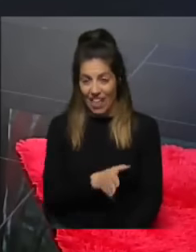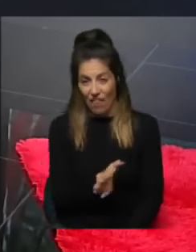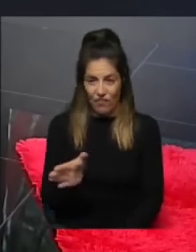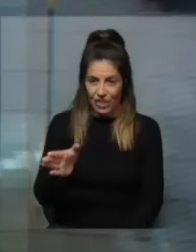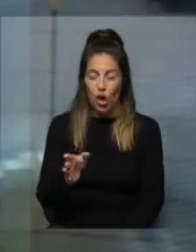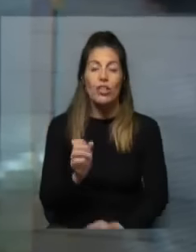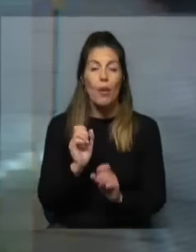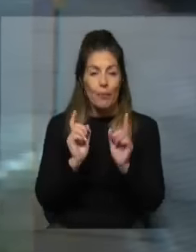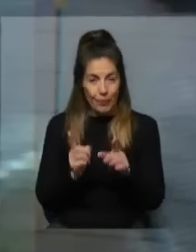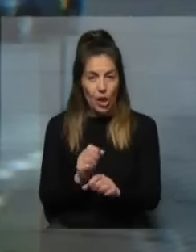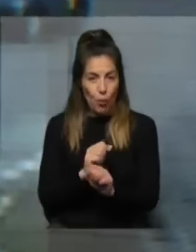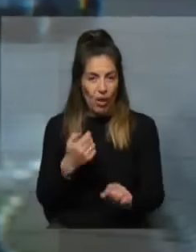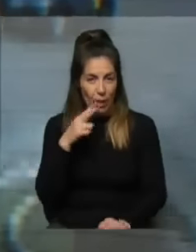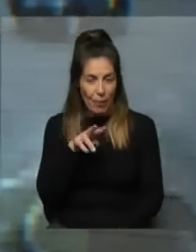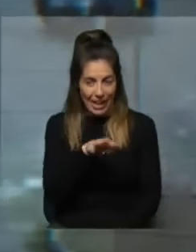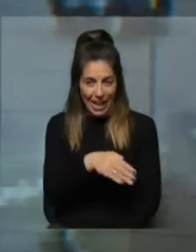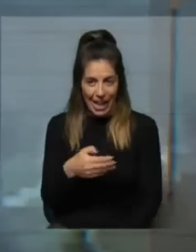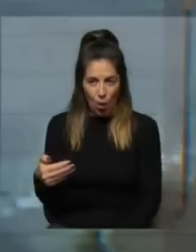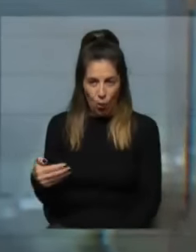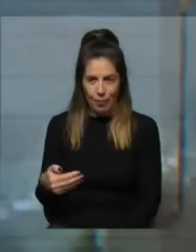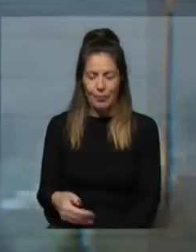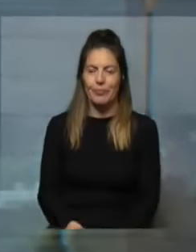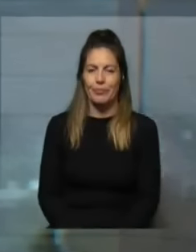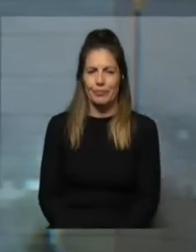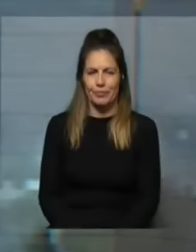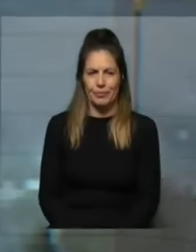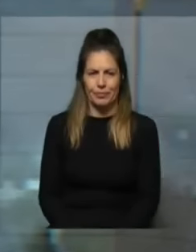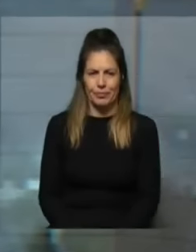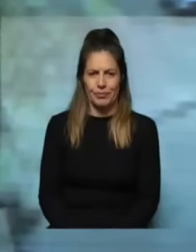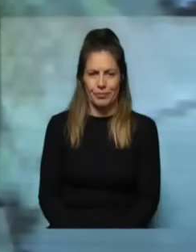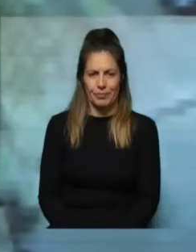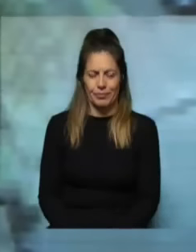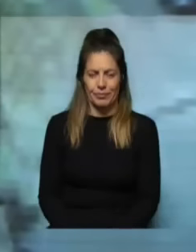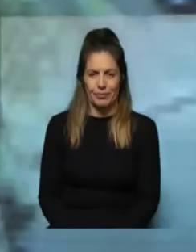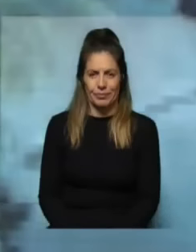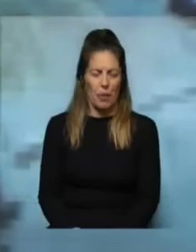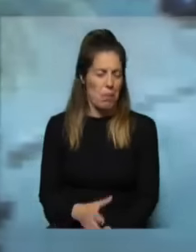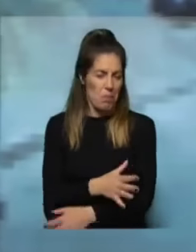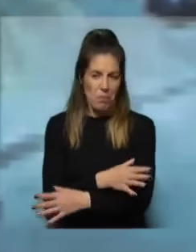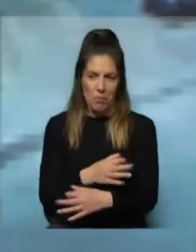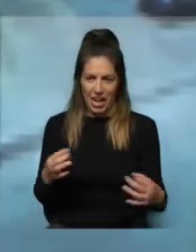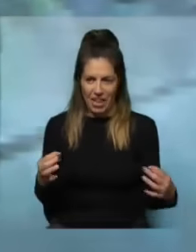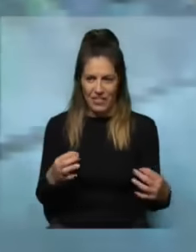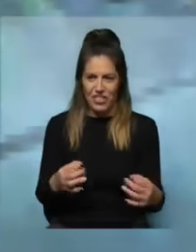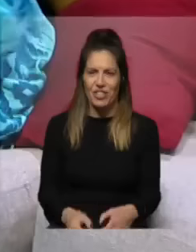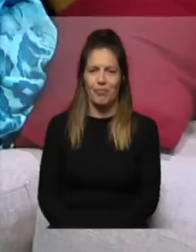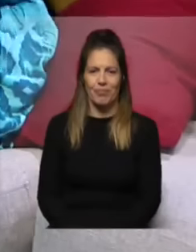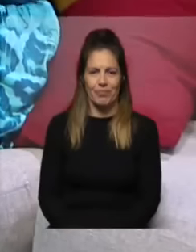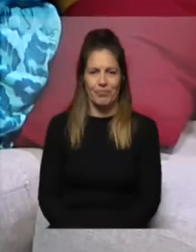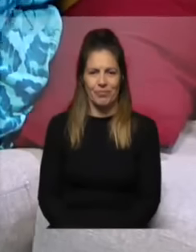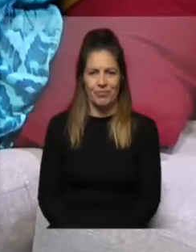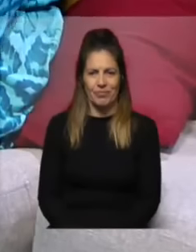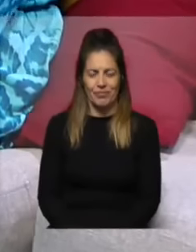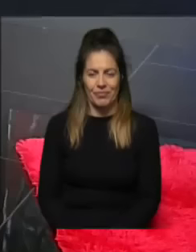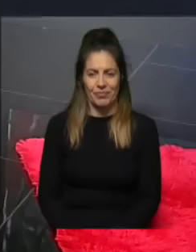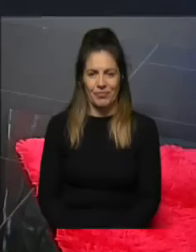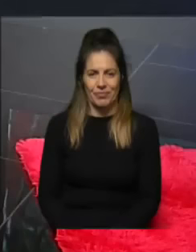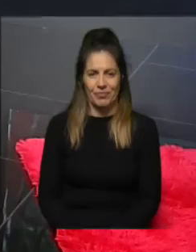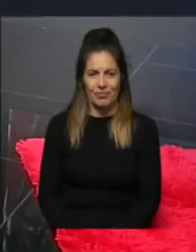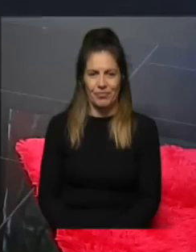lo pueden chequear en @mbdetransporte en Twitter. ¡Qué maravilla! Se vino con todo de la licencia.